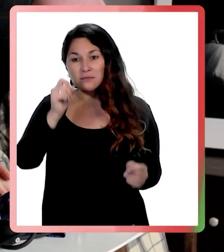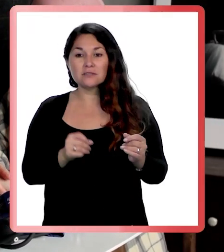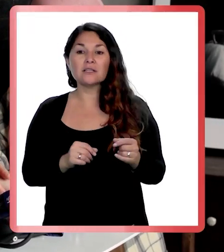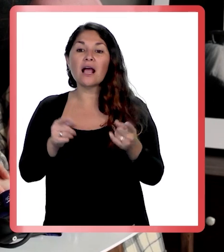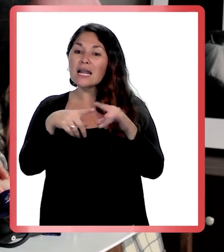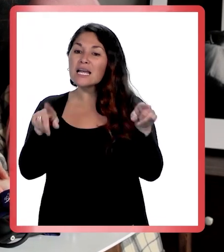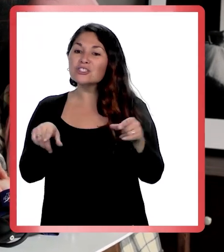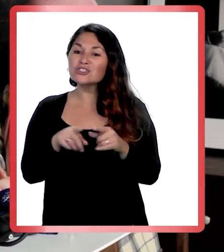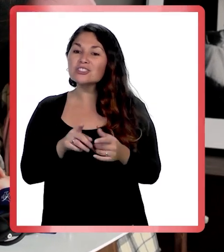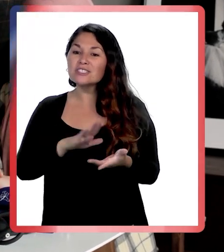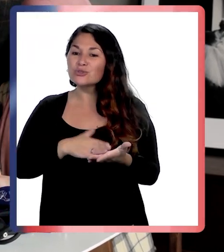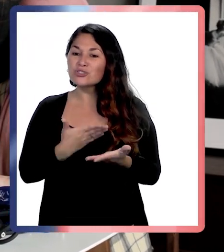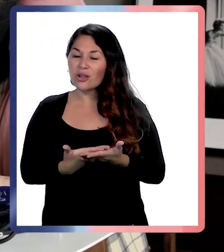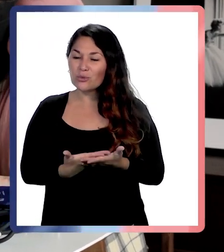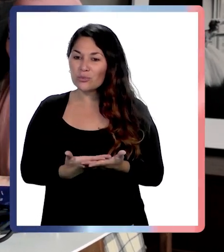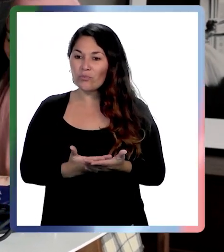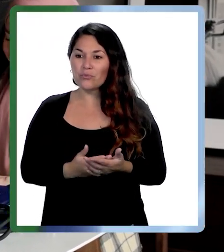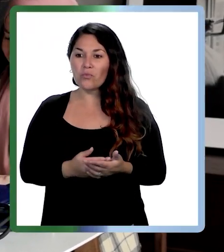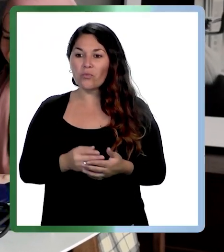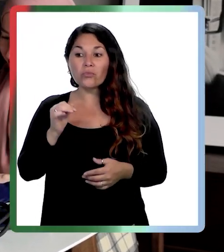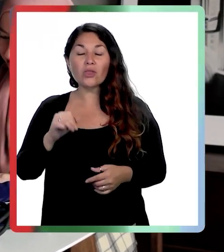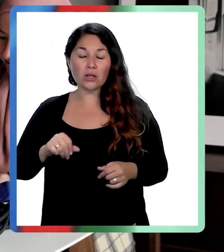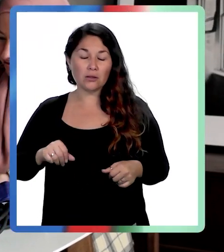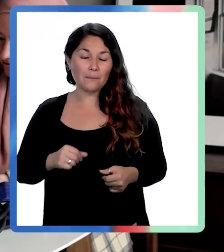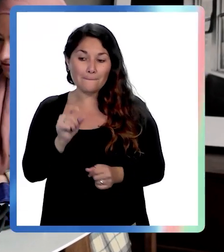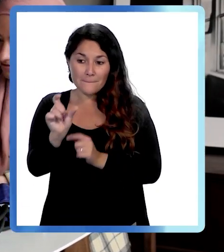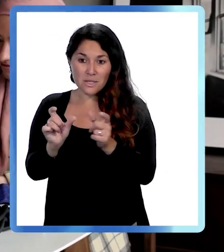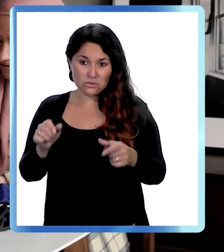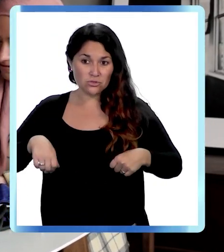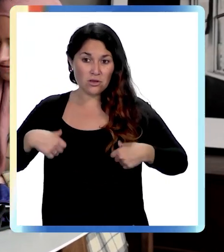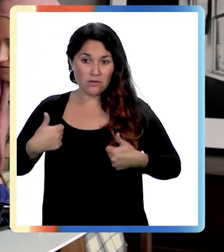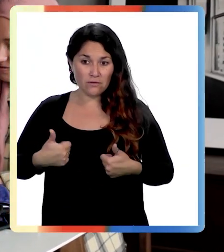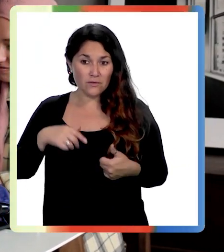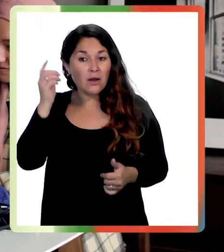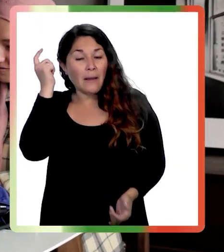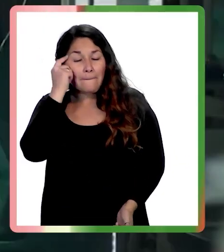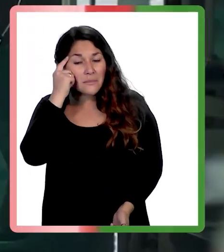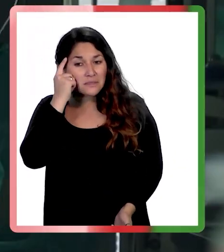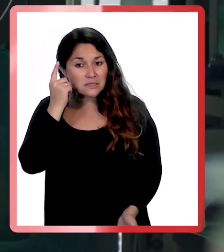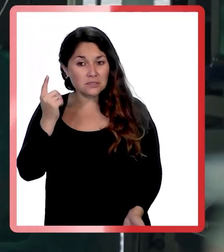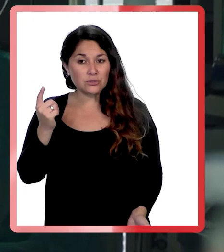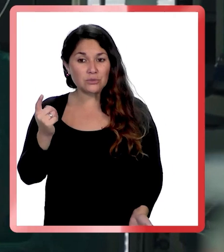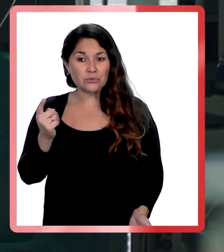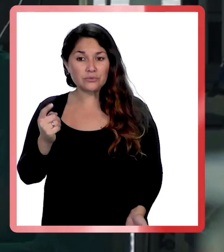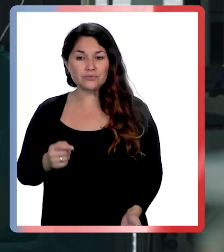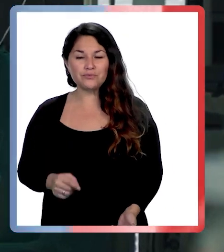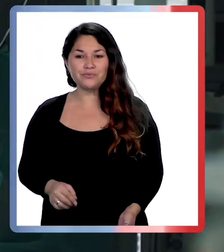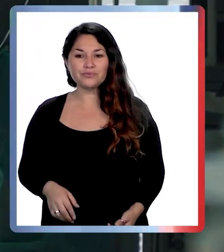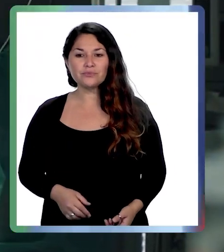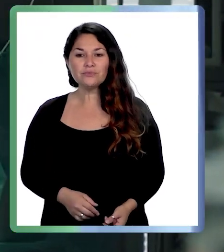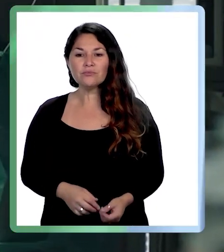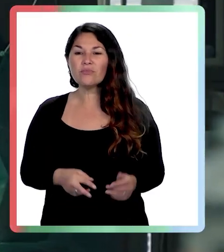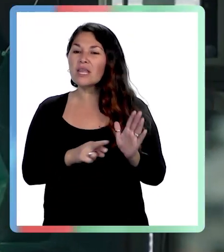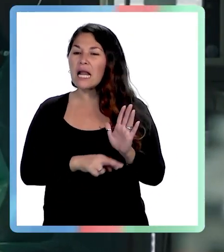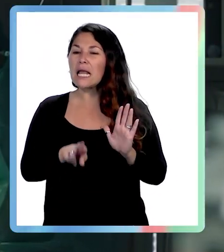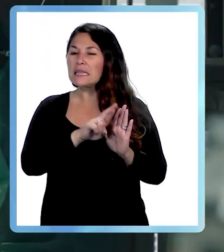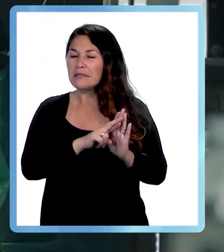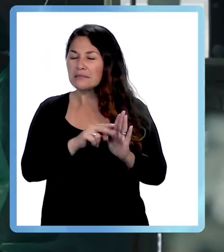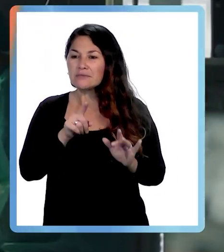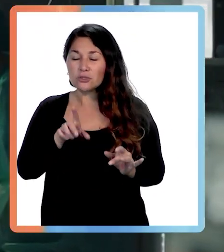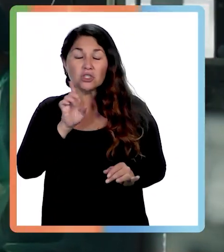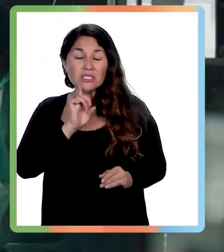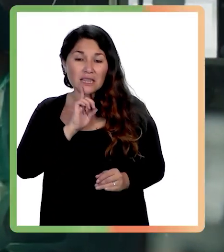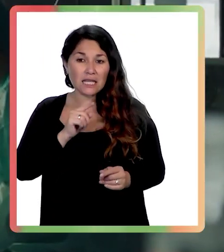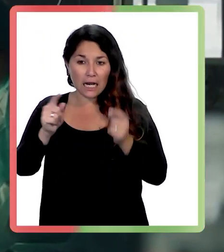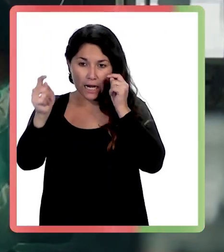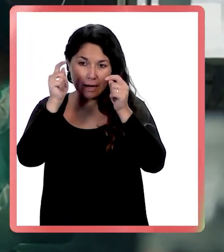centros de salud abordar a pacientes jóvenes, sobre todo considerando que muchas veces los tratamientos también los